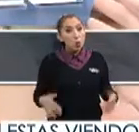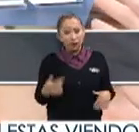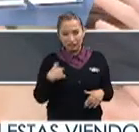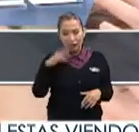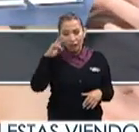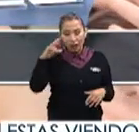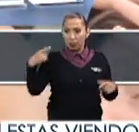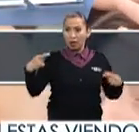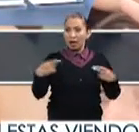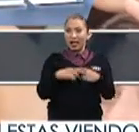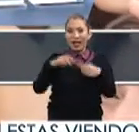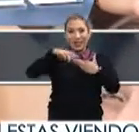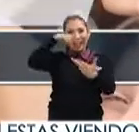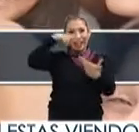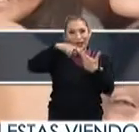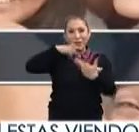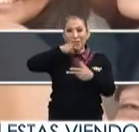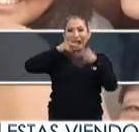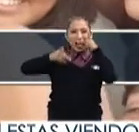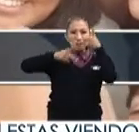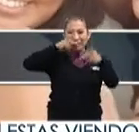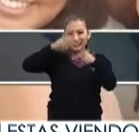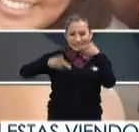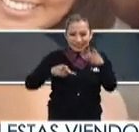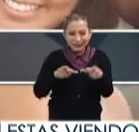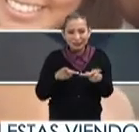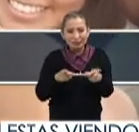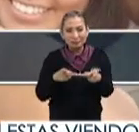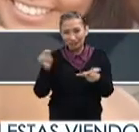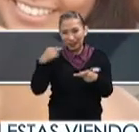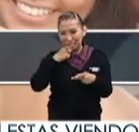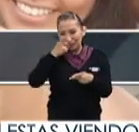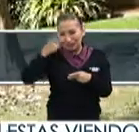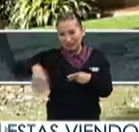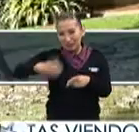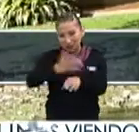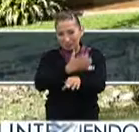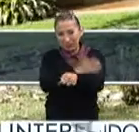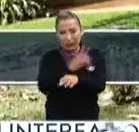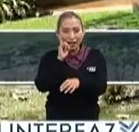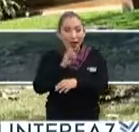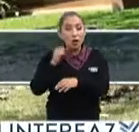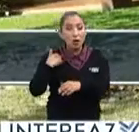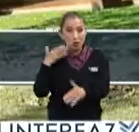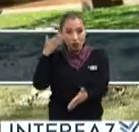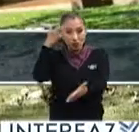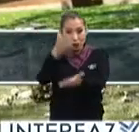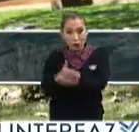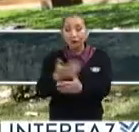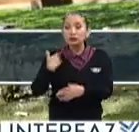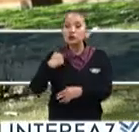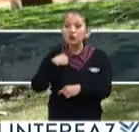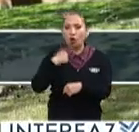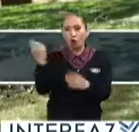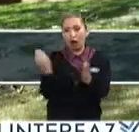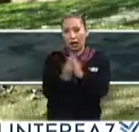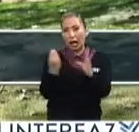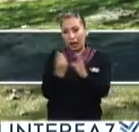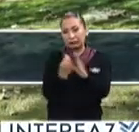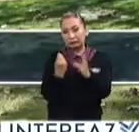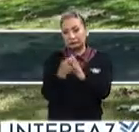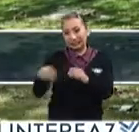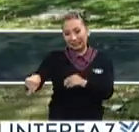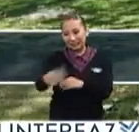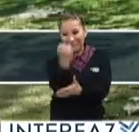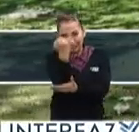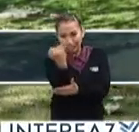presentaba ese choque de regionalismos, incluso les mencionaba a mis compañeras que al momento de estar dando a lo mejor una clase